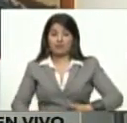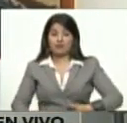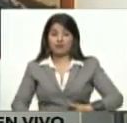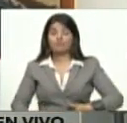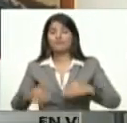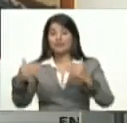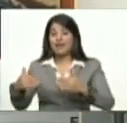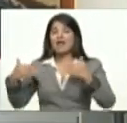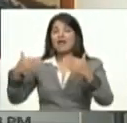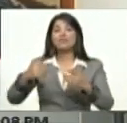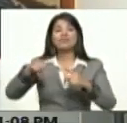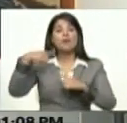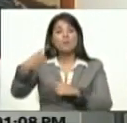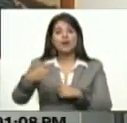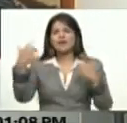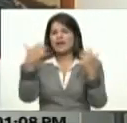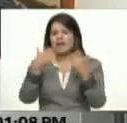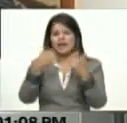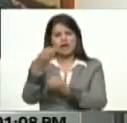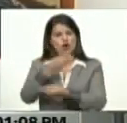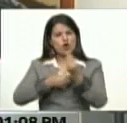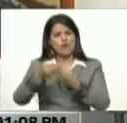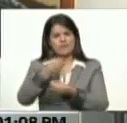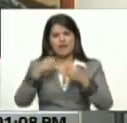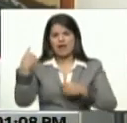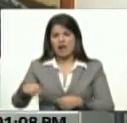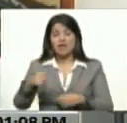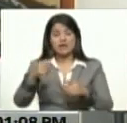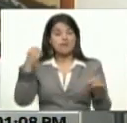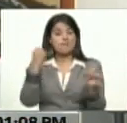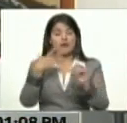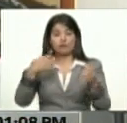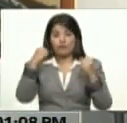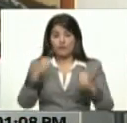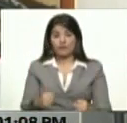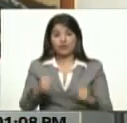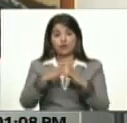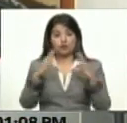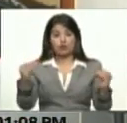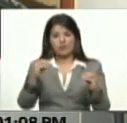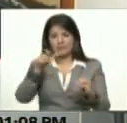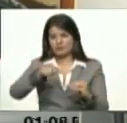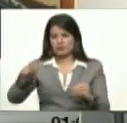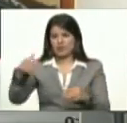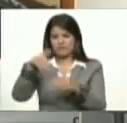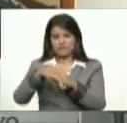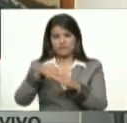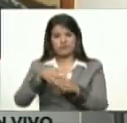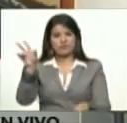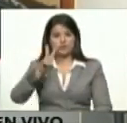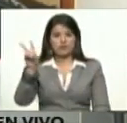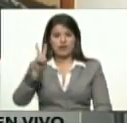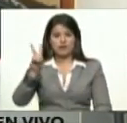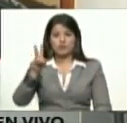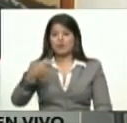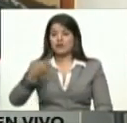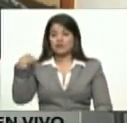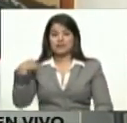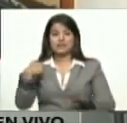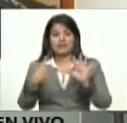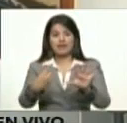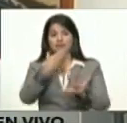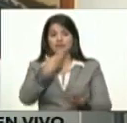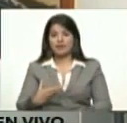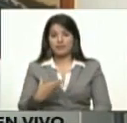la tremenda guerra económica que ha surgido y que impactó definitivamente en el electorado venezolano el pasado 6